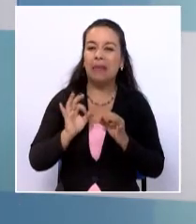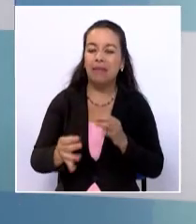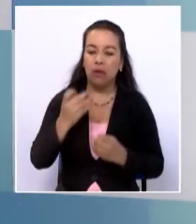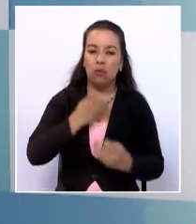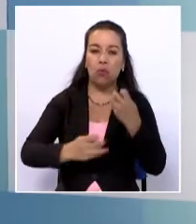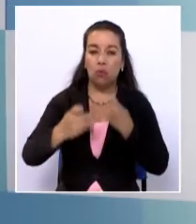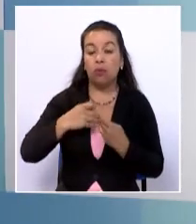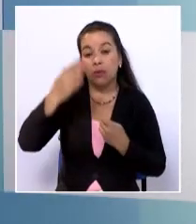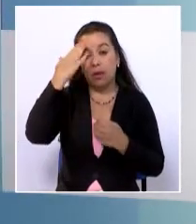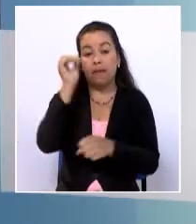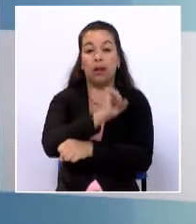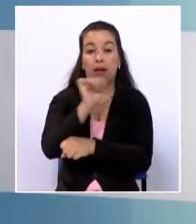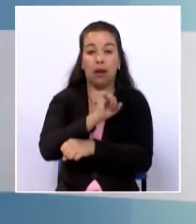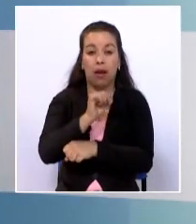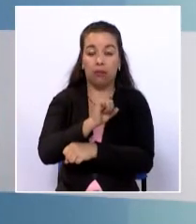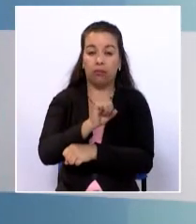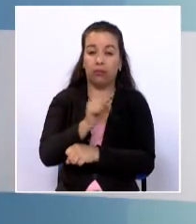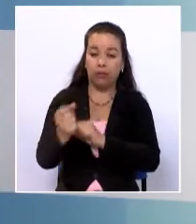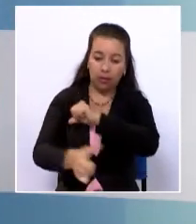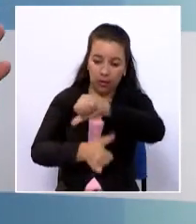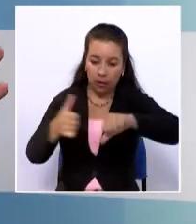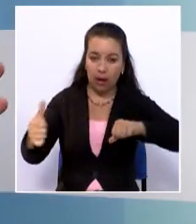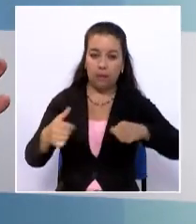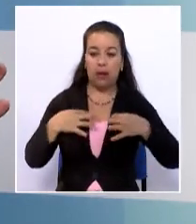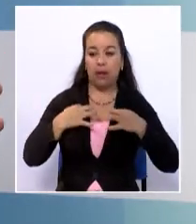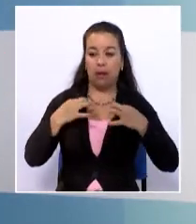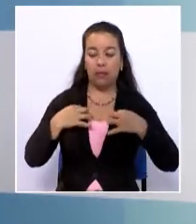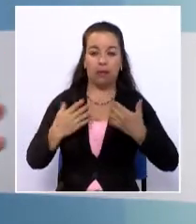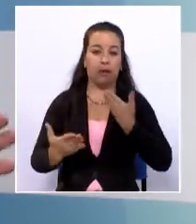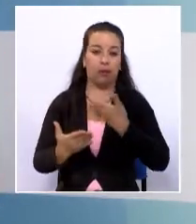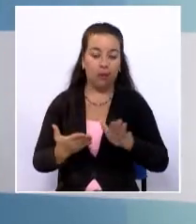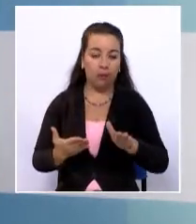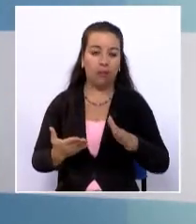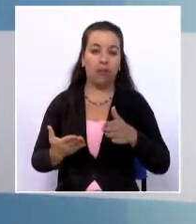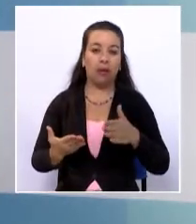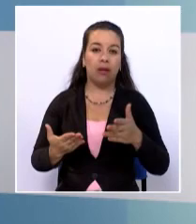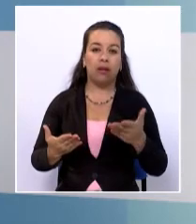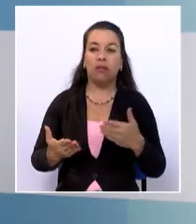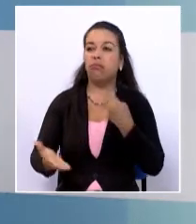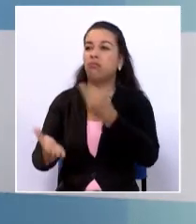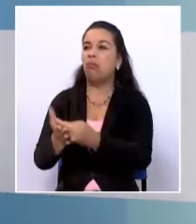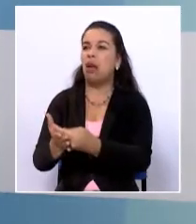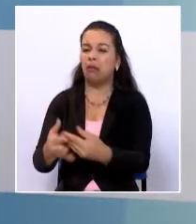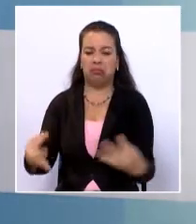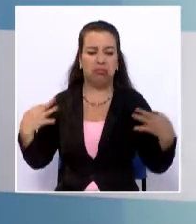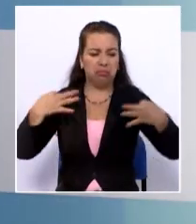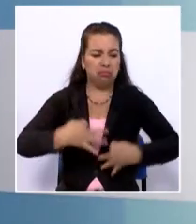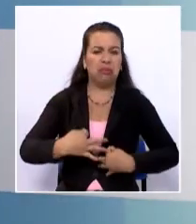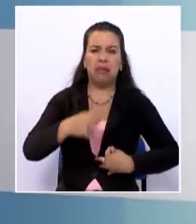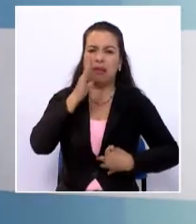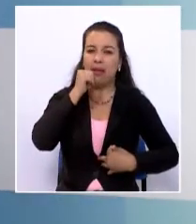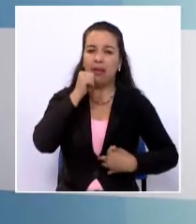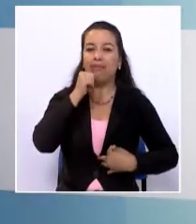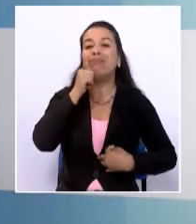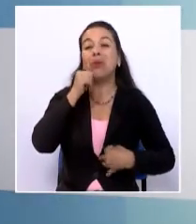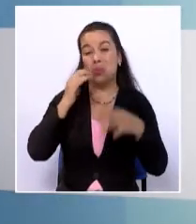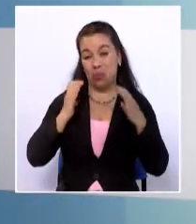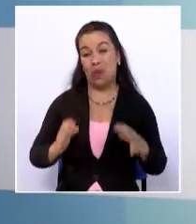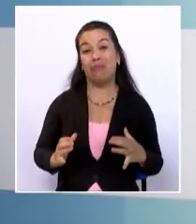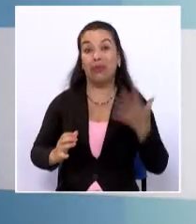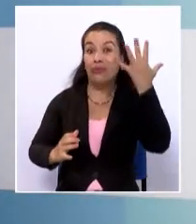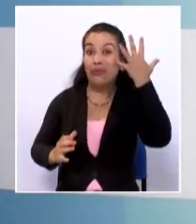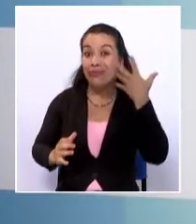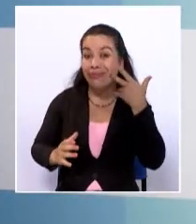carro se cambia la camisa se compra y usualmente cuando terminas de pagarla ya no te la coloca pero el cuerpo sí entonces